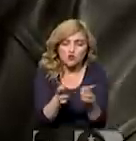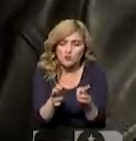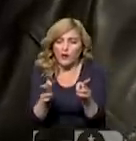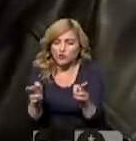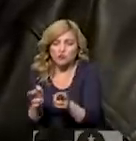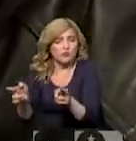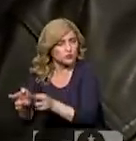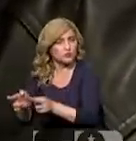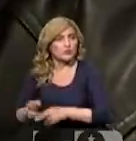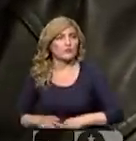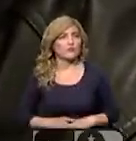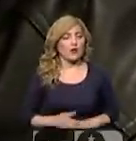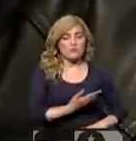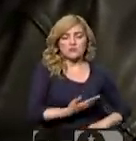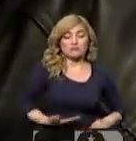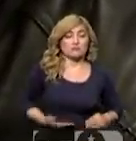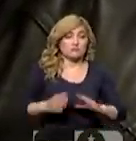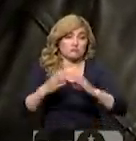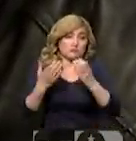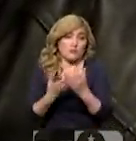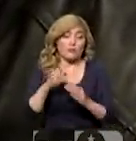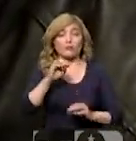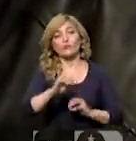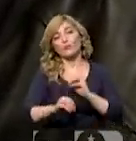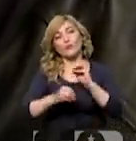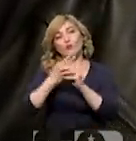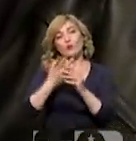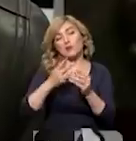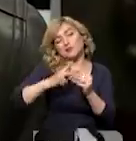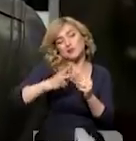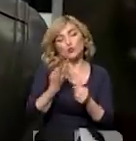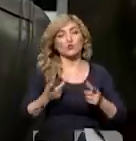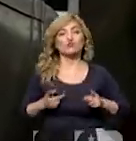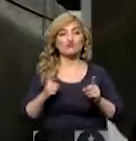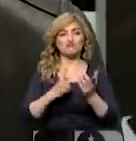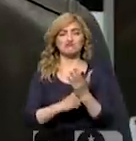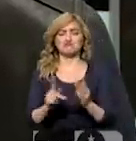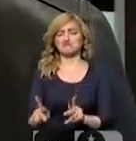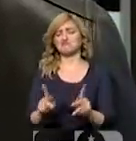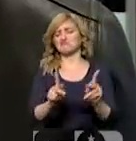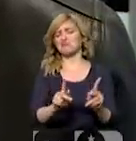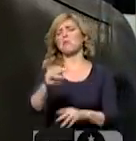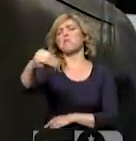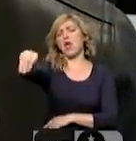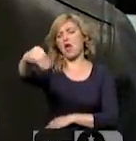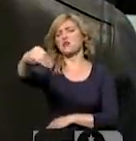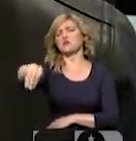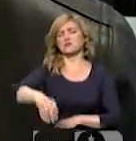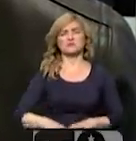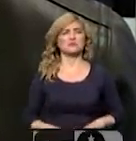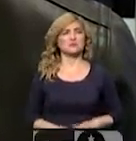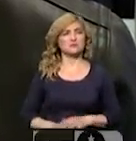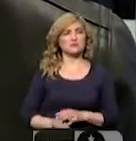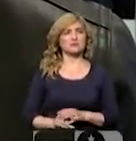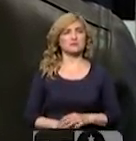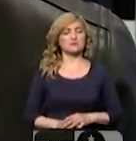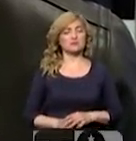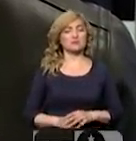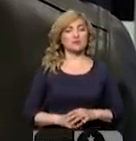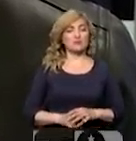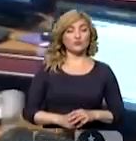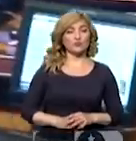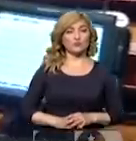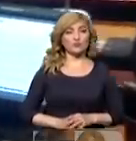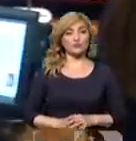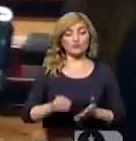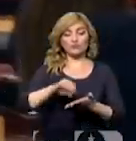Pese a ello, el presidente de la comisión cree que el informe para segundo debate estará listo este miércoles, pero no sería tratado